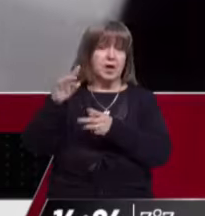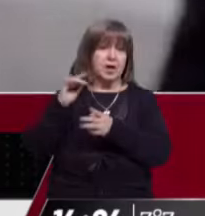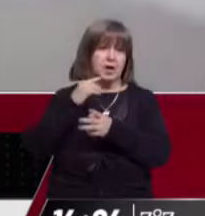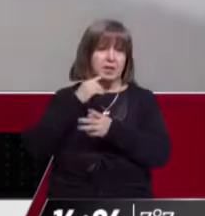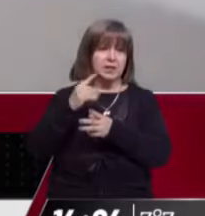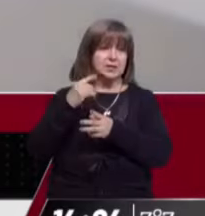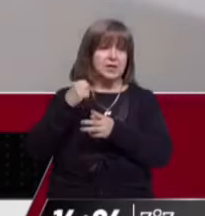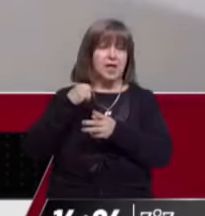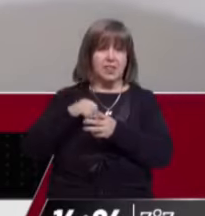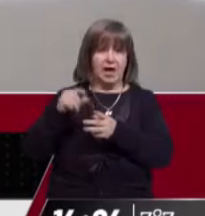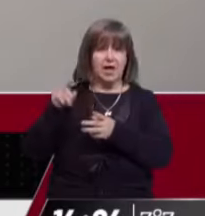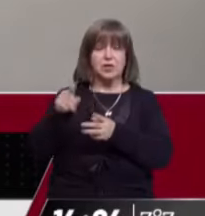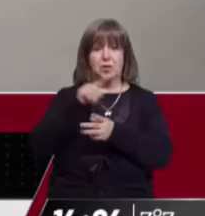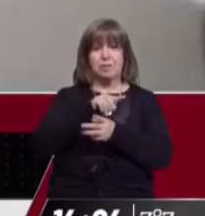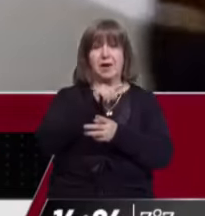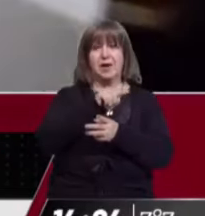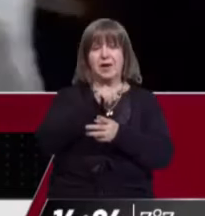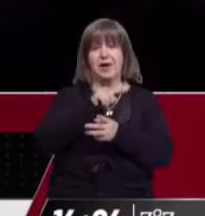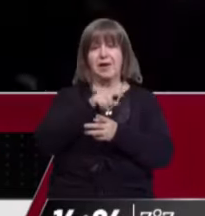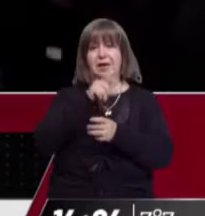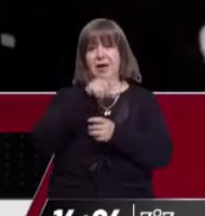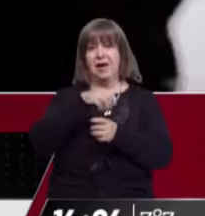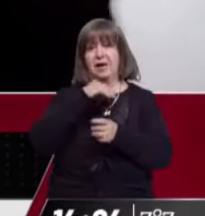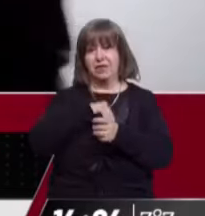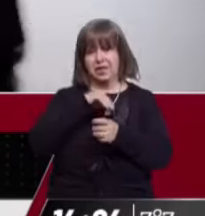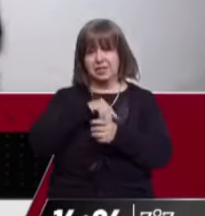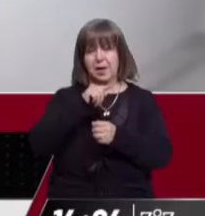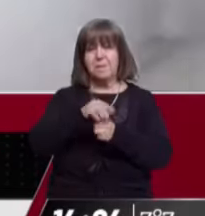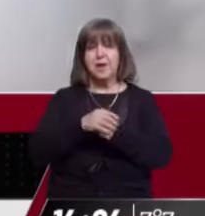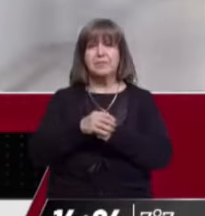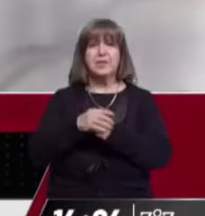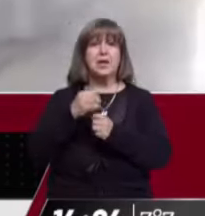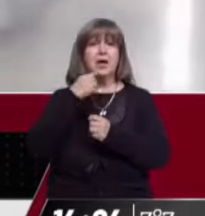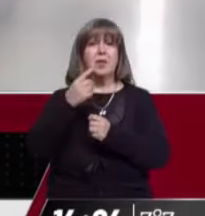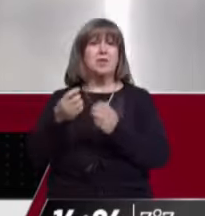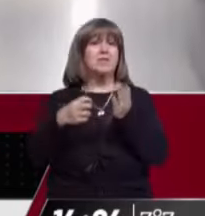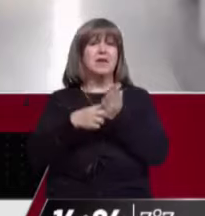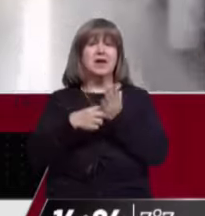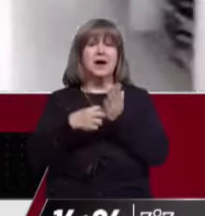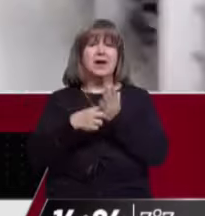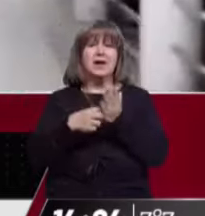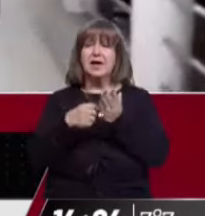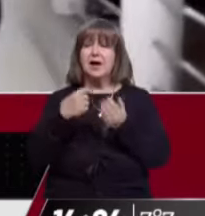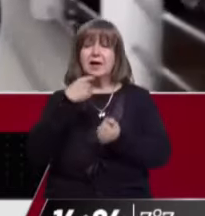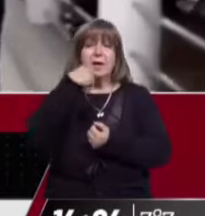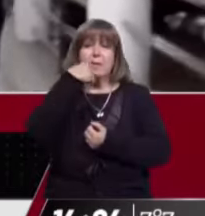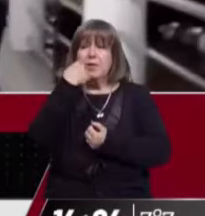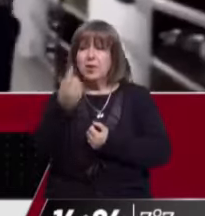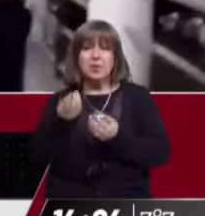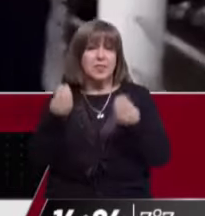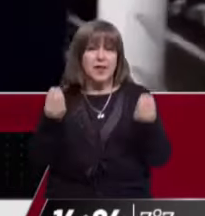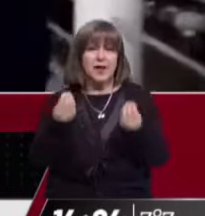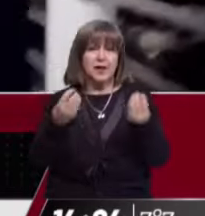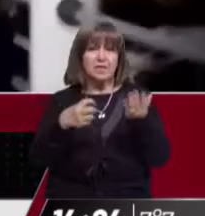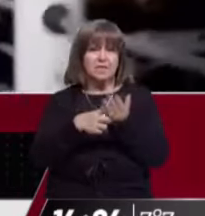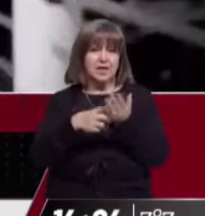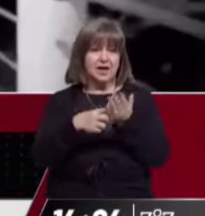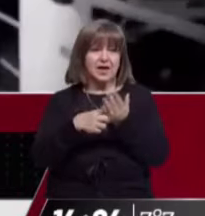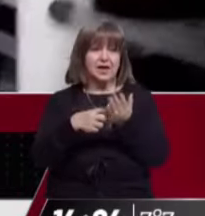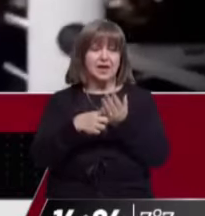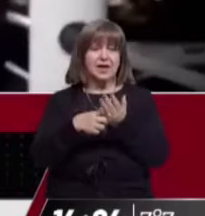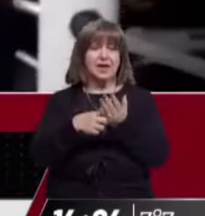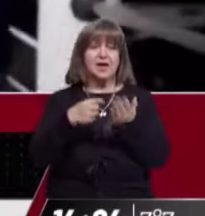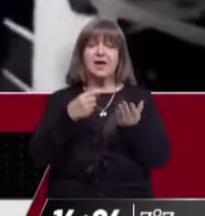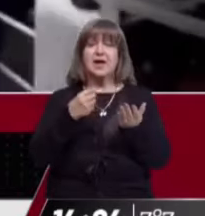y el daño fue enorme para la víctima. ¿Qué tipo de pregunta hizo la Fiscalía? No, la Fiscalía hizo aclarar...